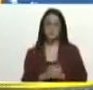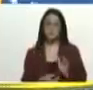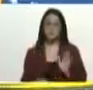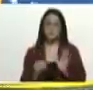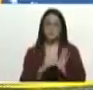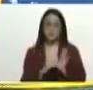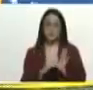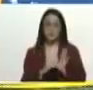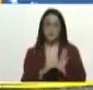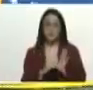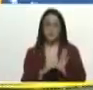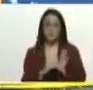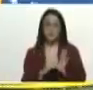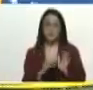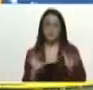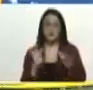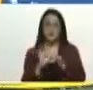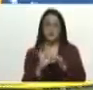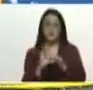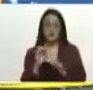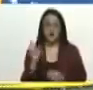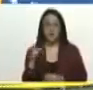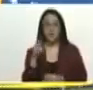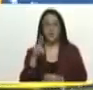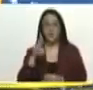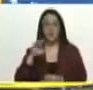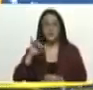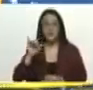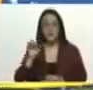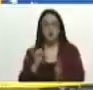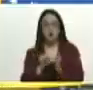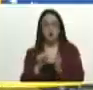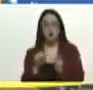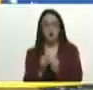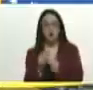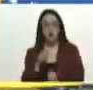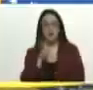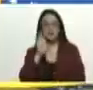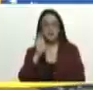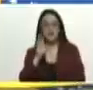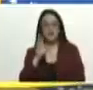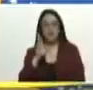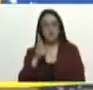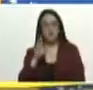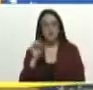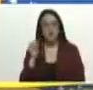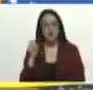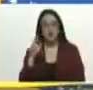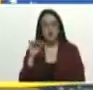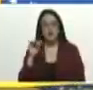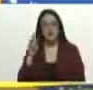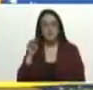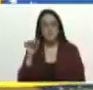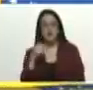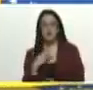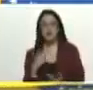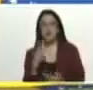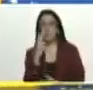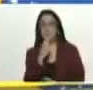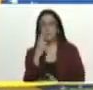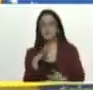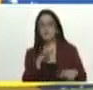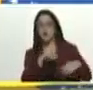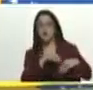volviendo a reconectar el Guri con el estado de Roraima. Es un compromiso que asumo frente a ti y bueno, espero